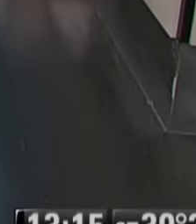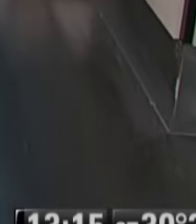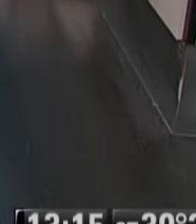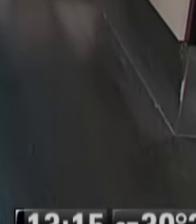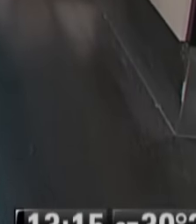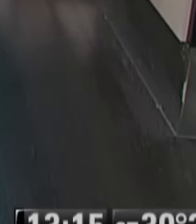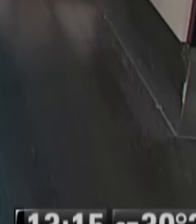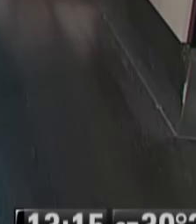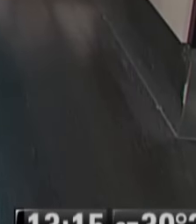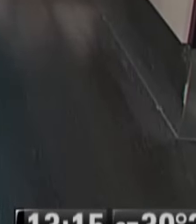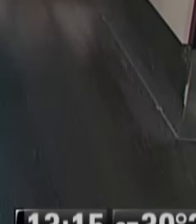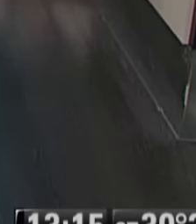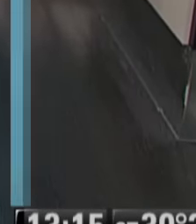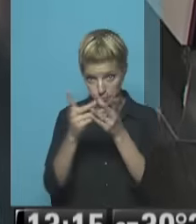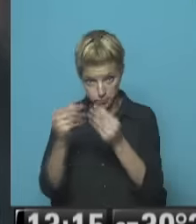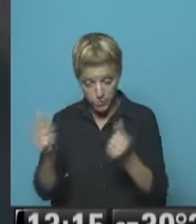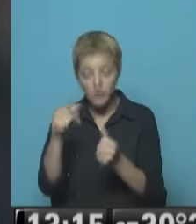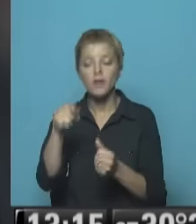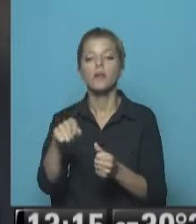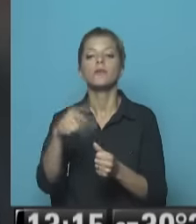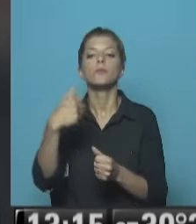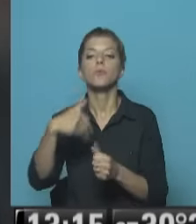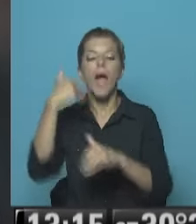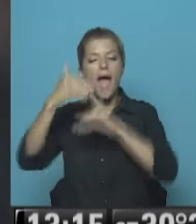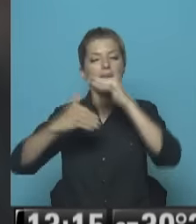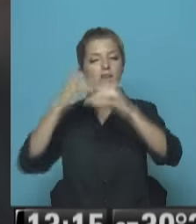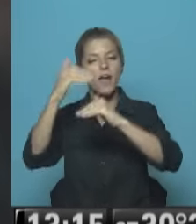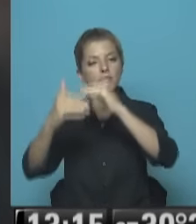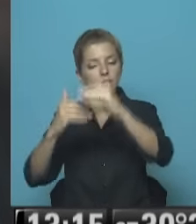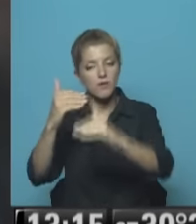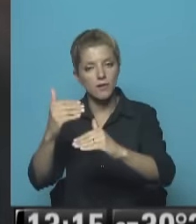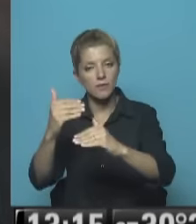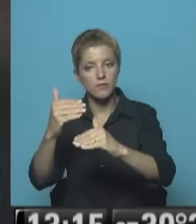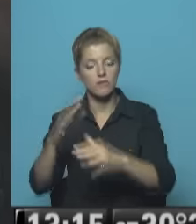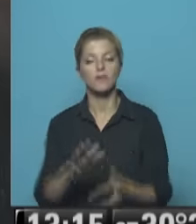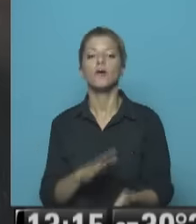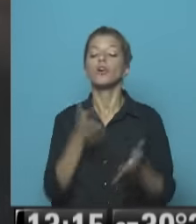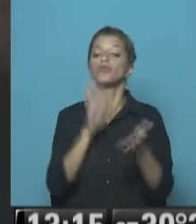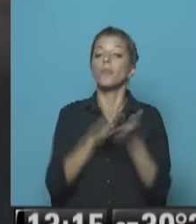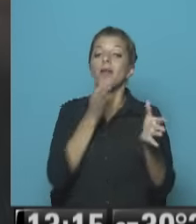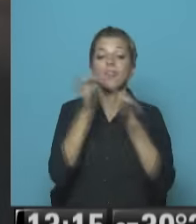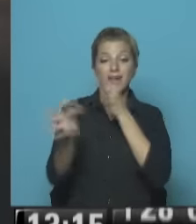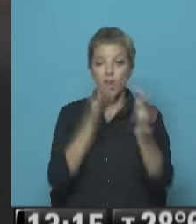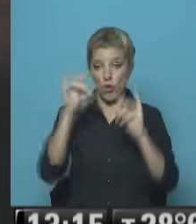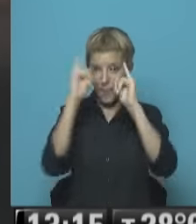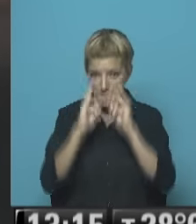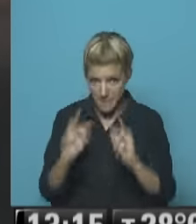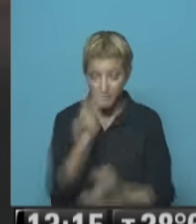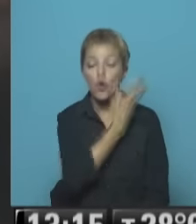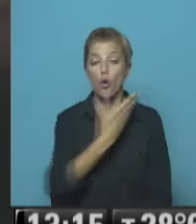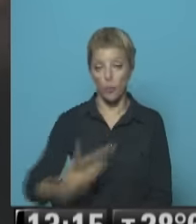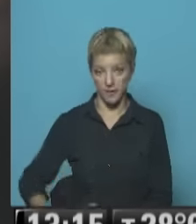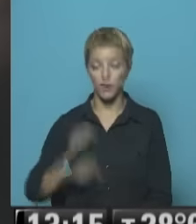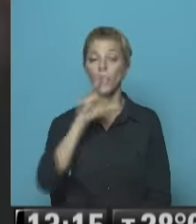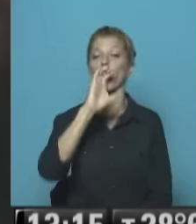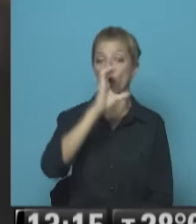El año que finaliza produjo un enorme avance en los diálogos de paz entre el gobierno de Colombia